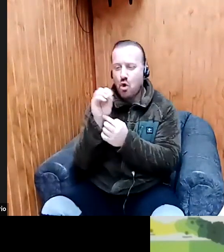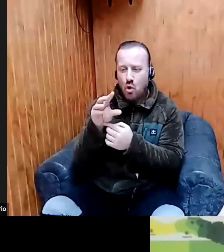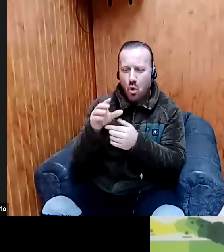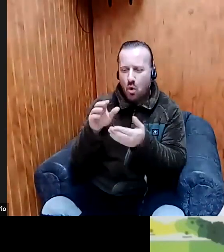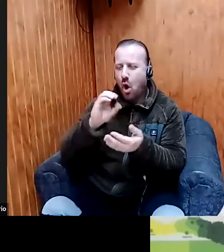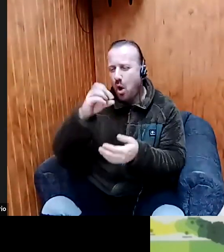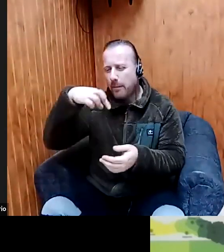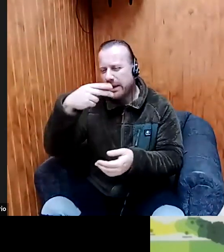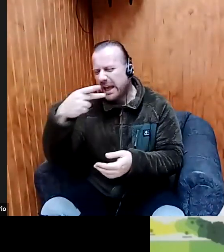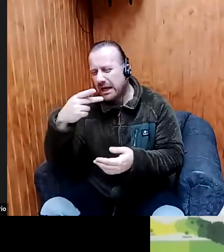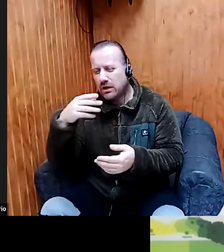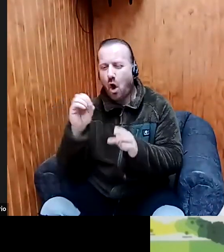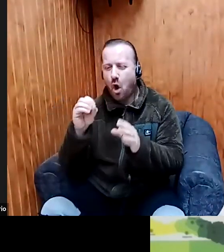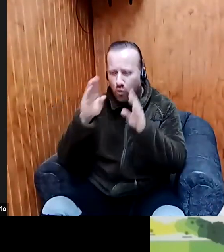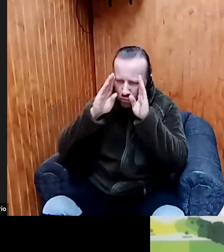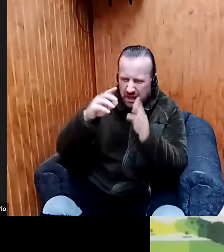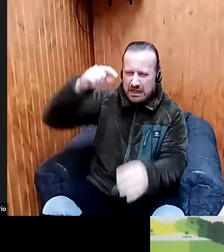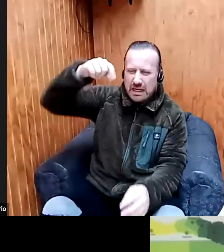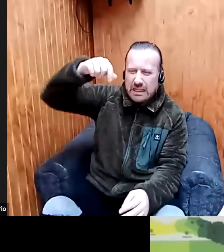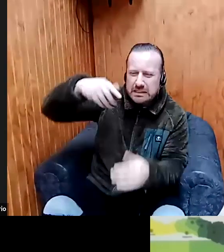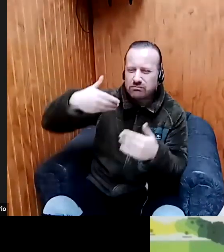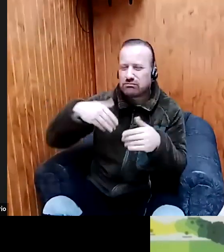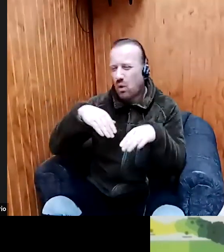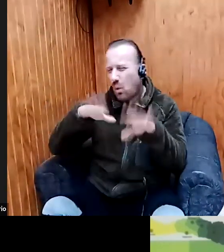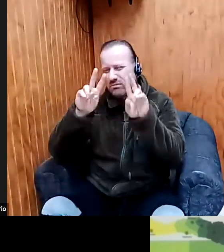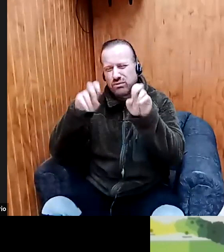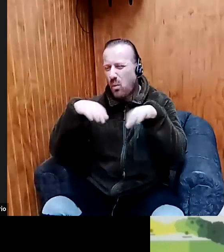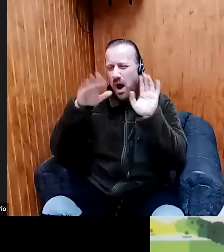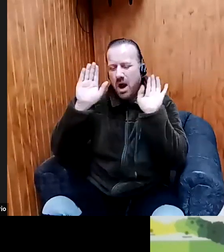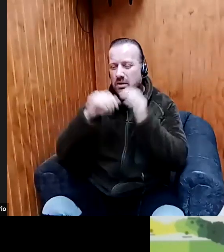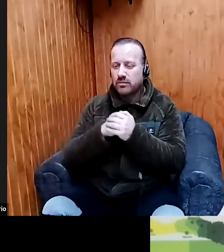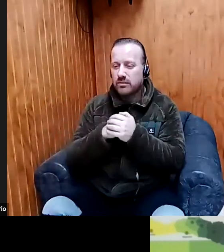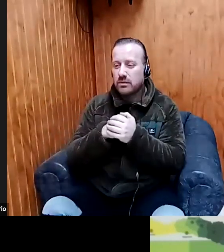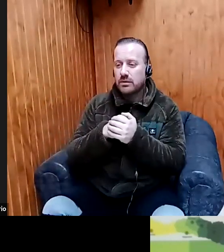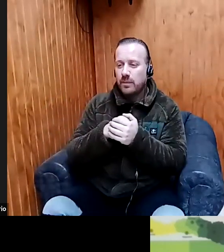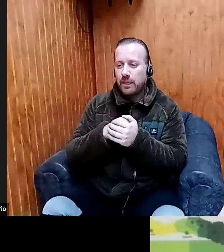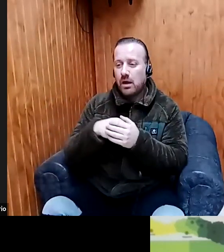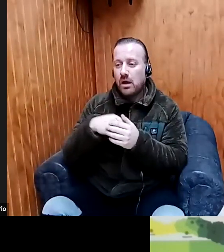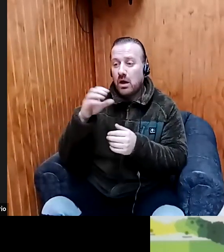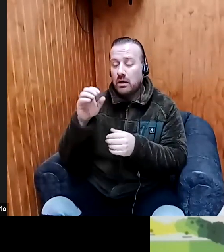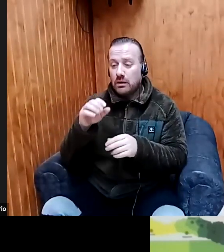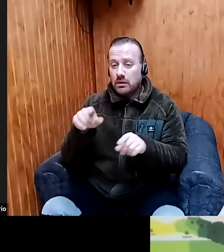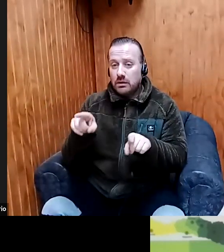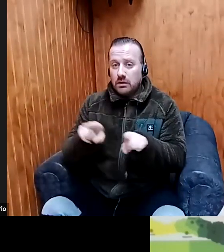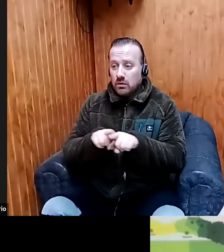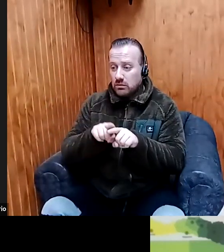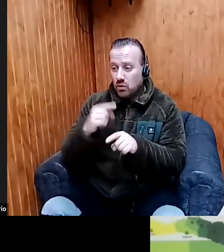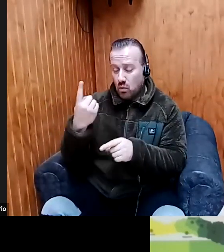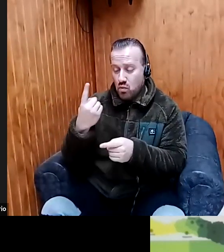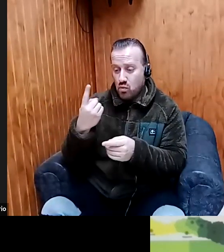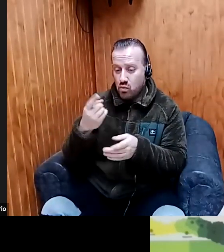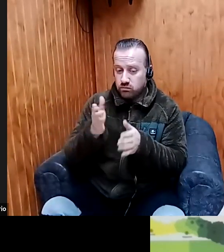¿no? O de concentración de sal o de la temática que sea. El sacar partido de las simulaciones, por un lado, y por el